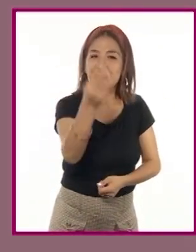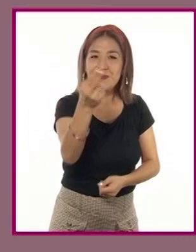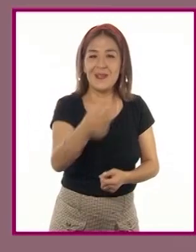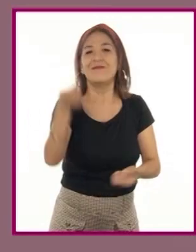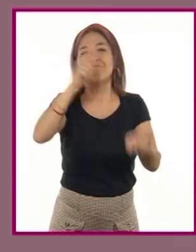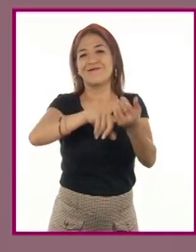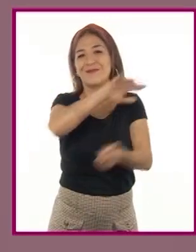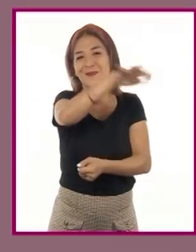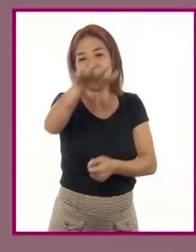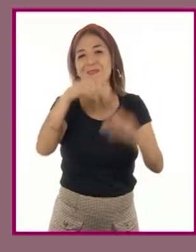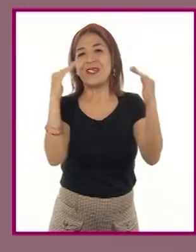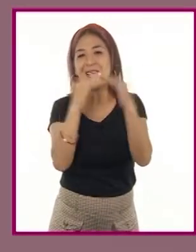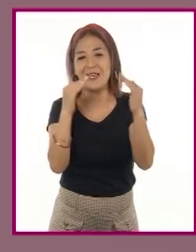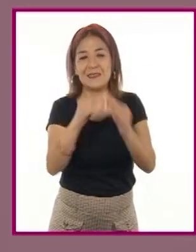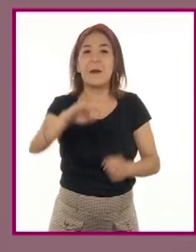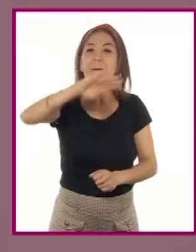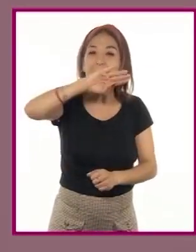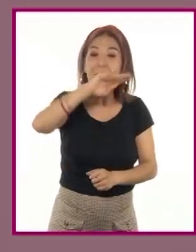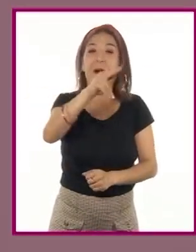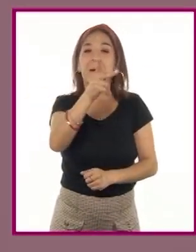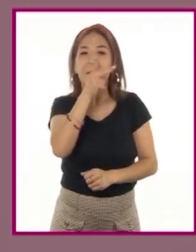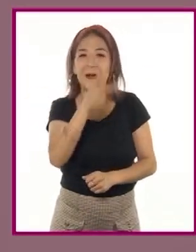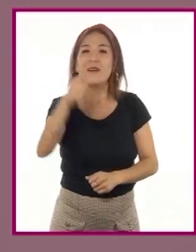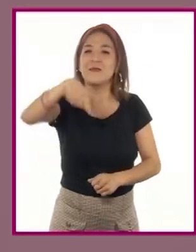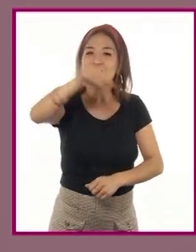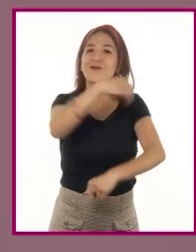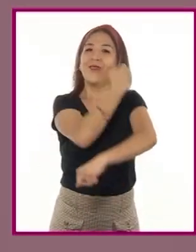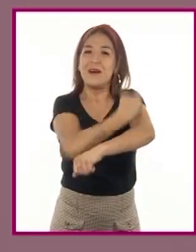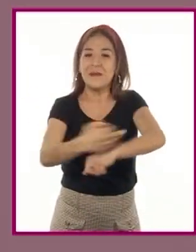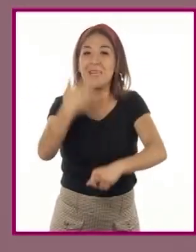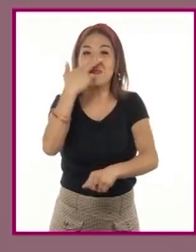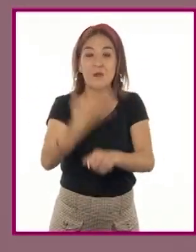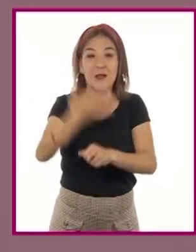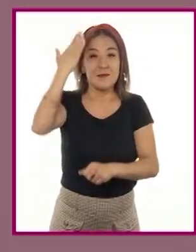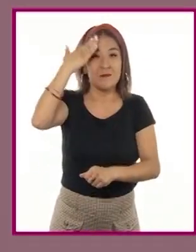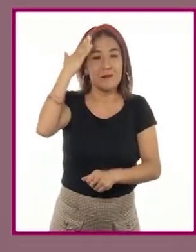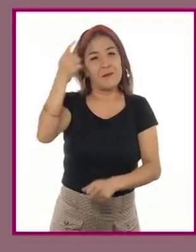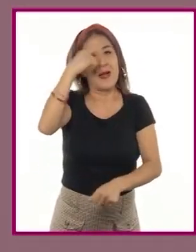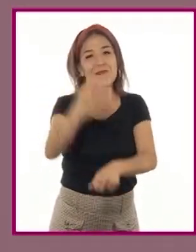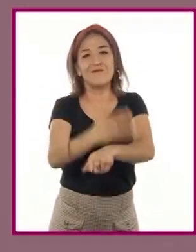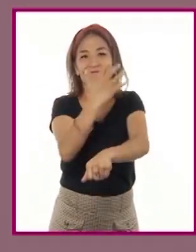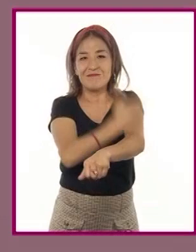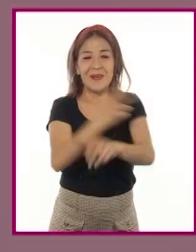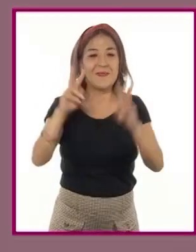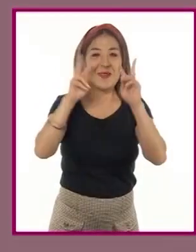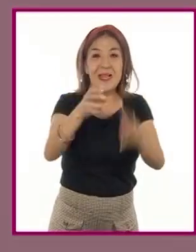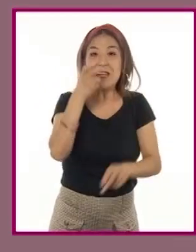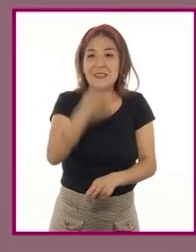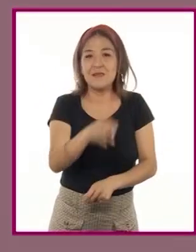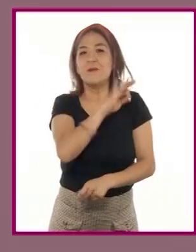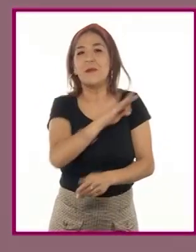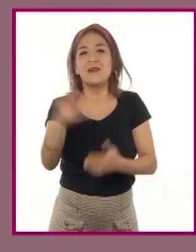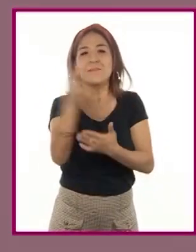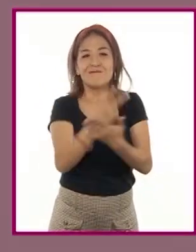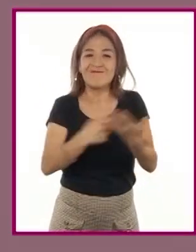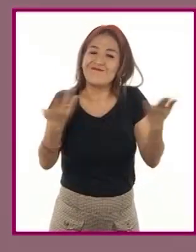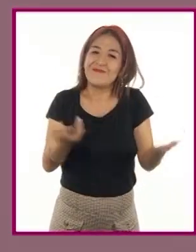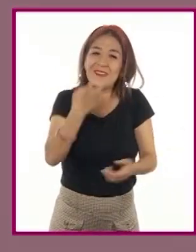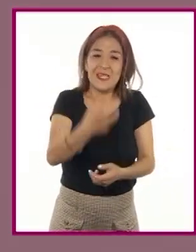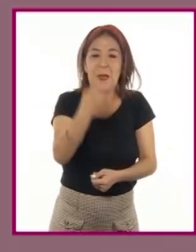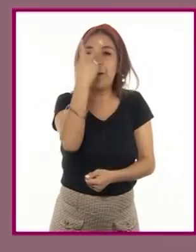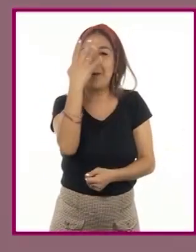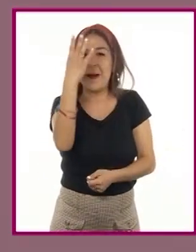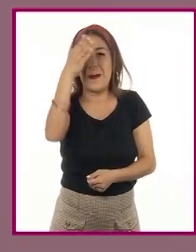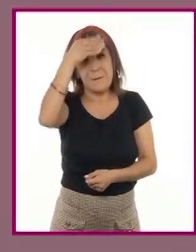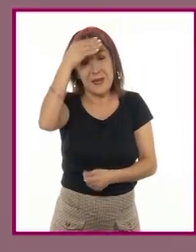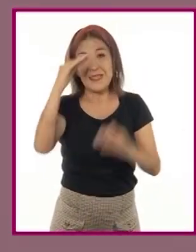allá en casa. Las madres y padres de familia, por acompañarnos y hacer posible que esta estrategia emergente de